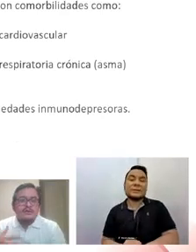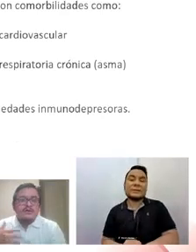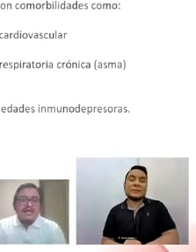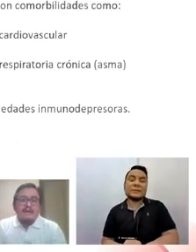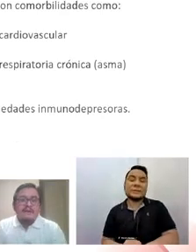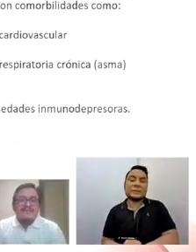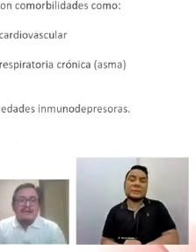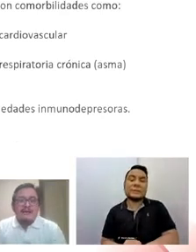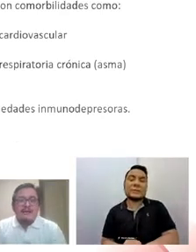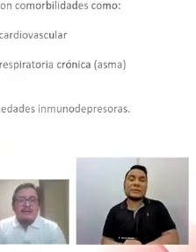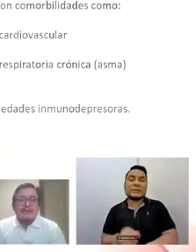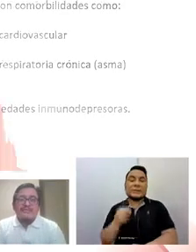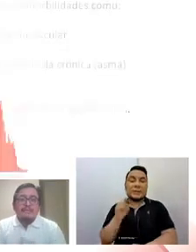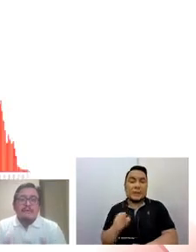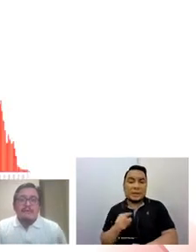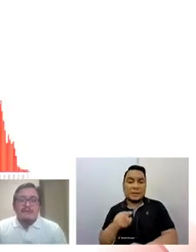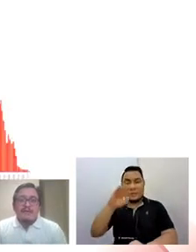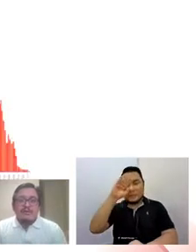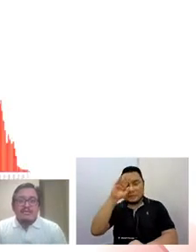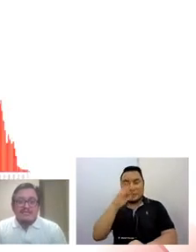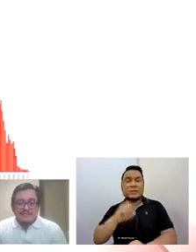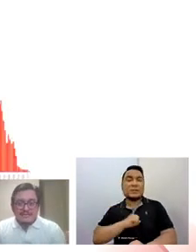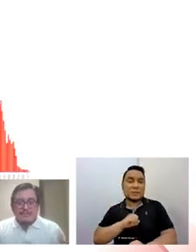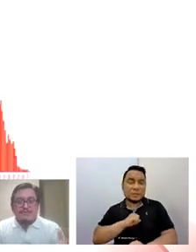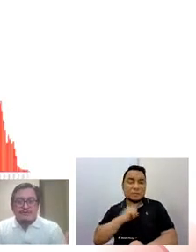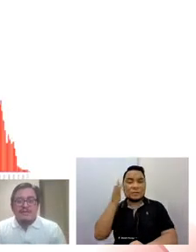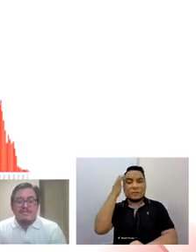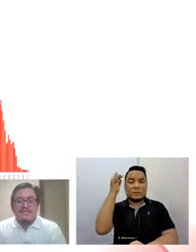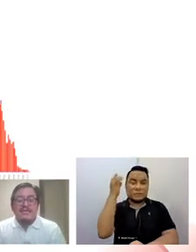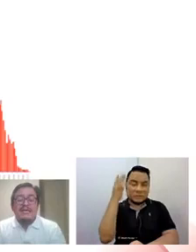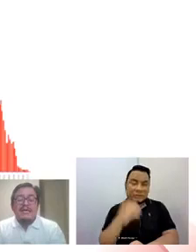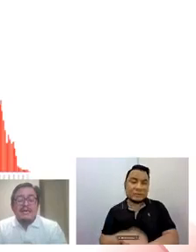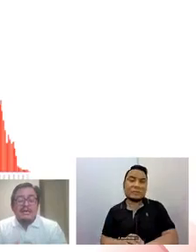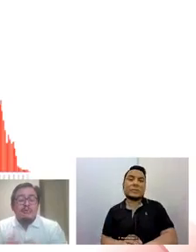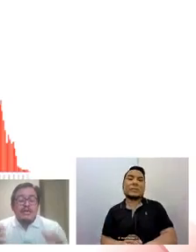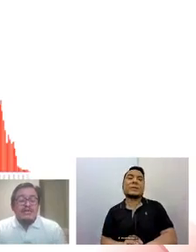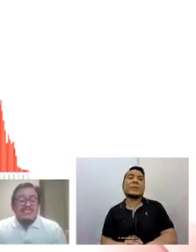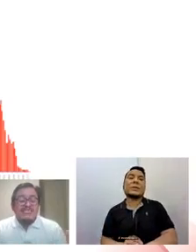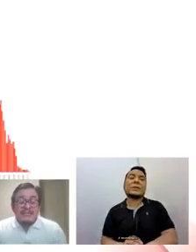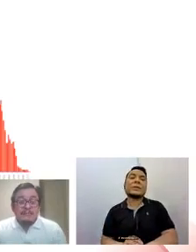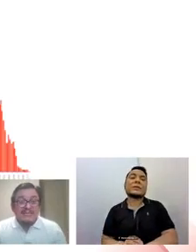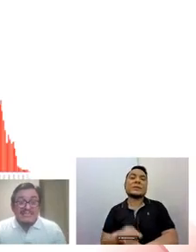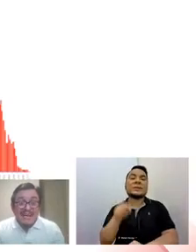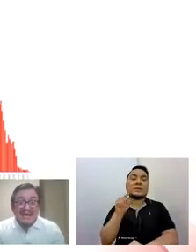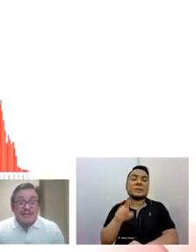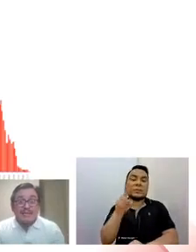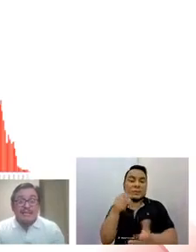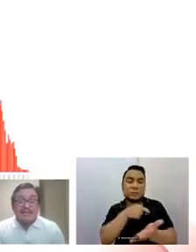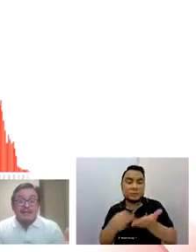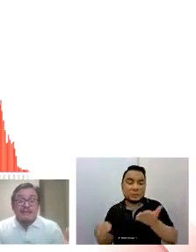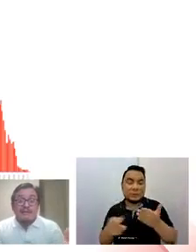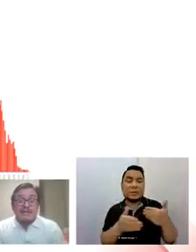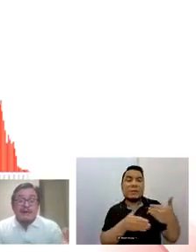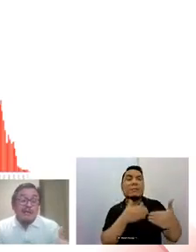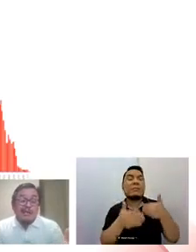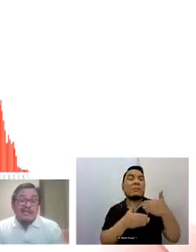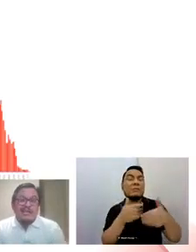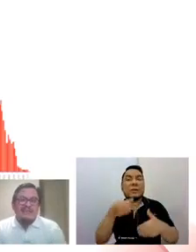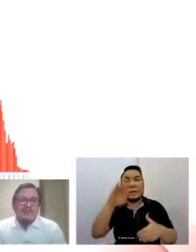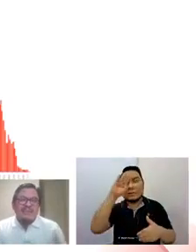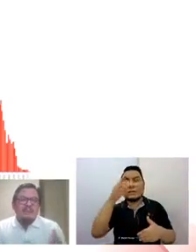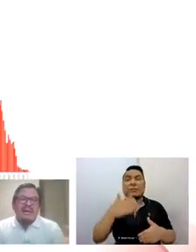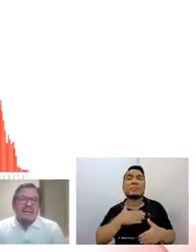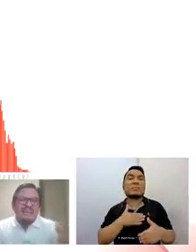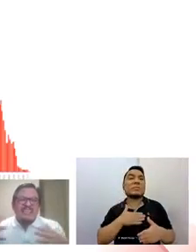solamente nos diera fiebre, tos, dolor de cabeza, sí, por favor, la siguiente, y en una semana se pasara y nadie o